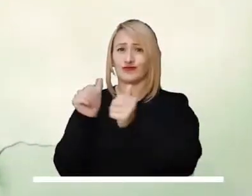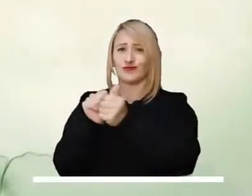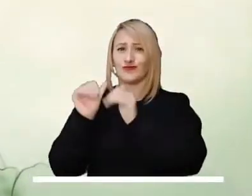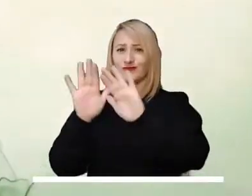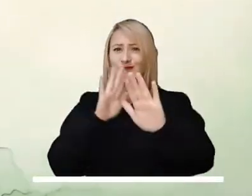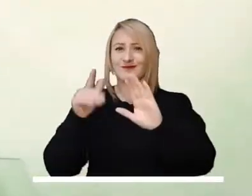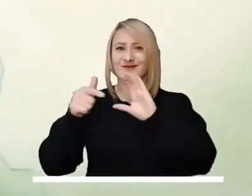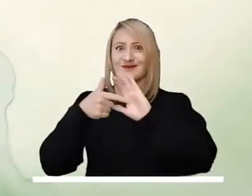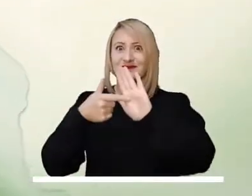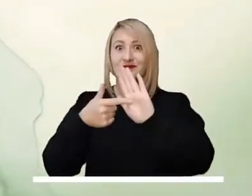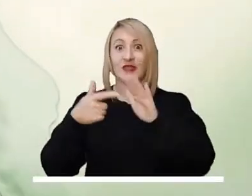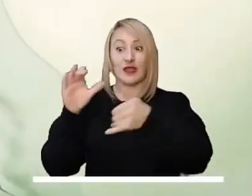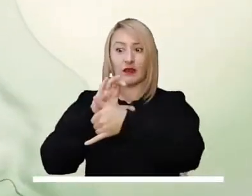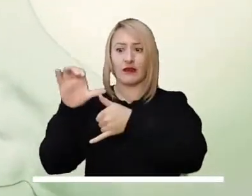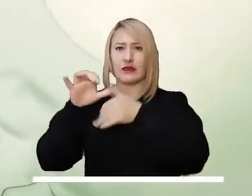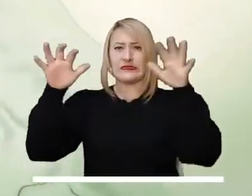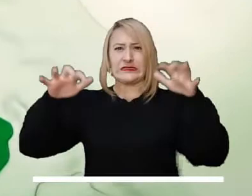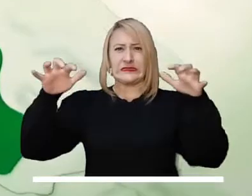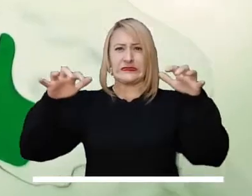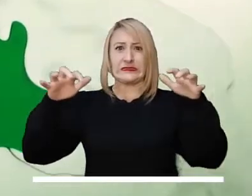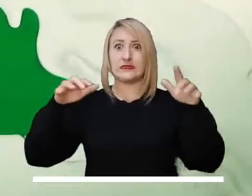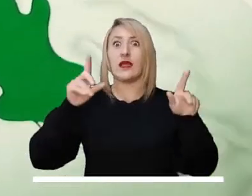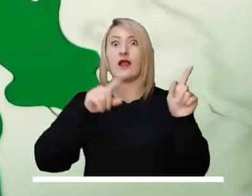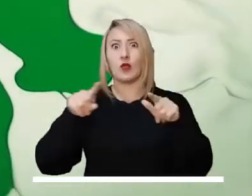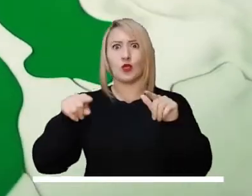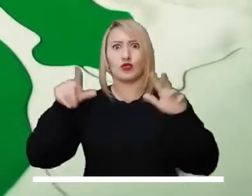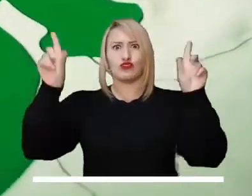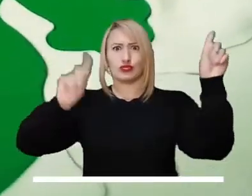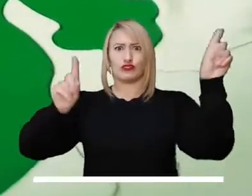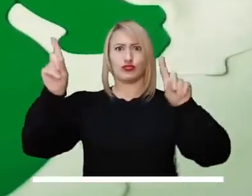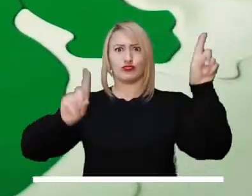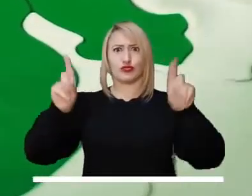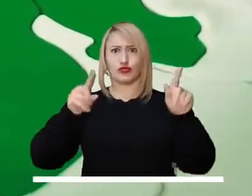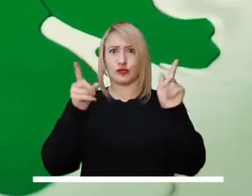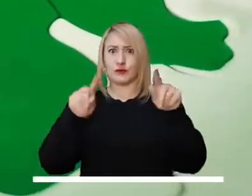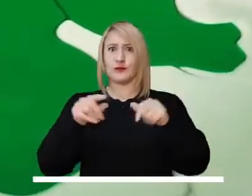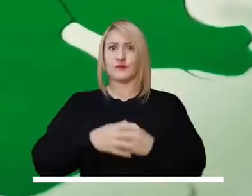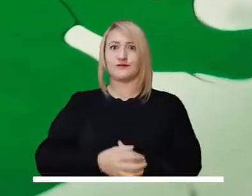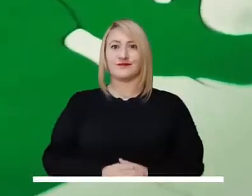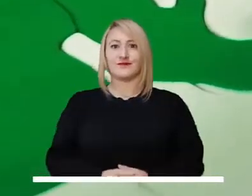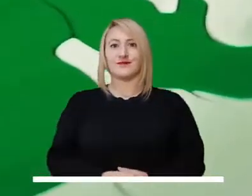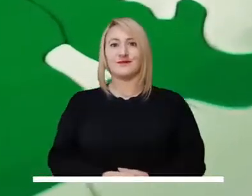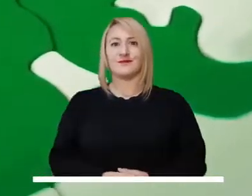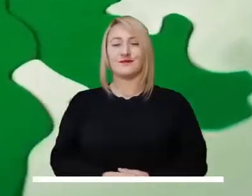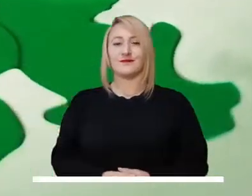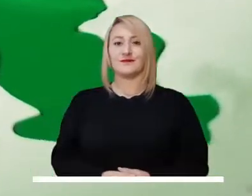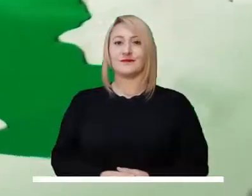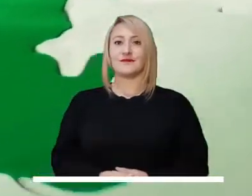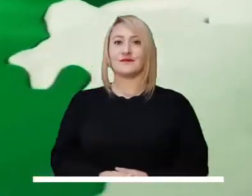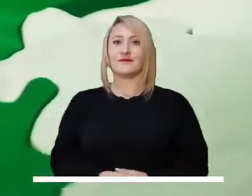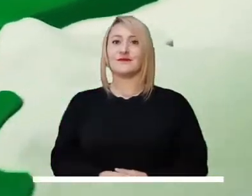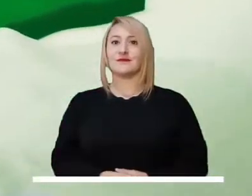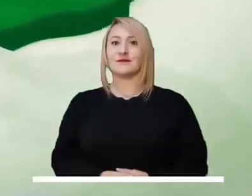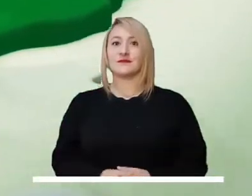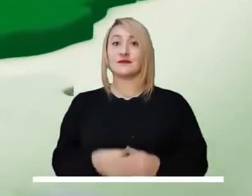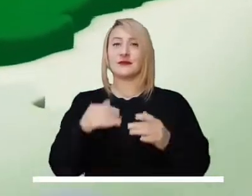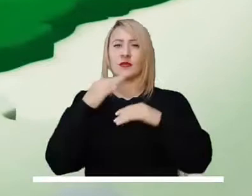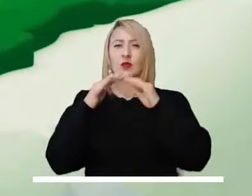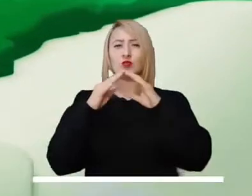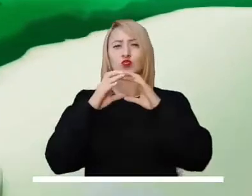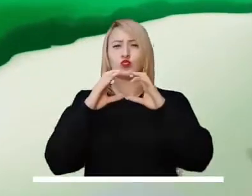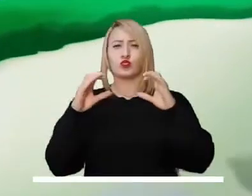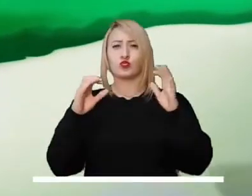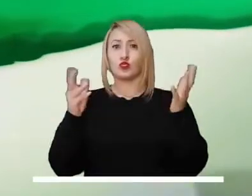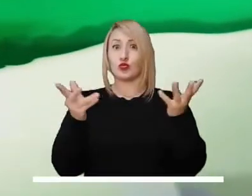nublada y lluviosa promete el caribe colombiano en los momentos de mayor intensidad es probable que se presenten algunas tormentas eléctricas en la región